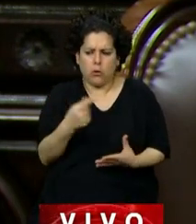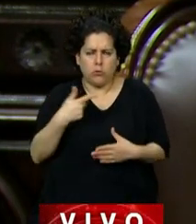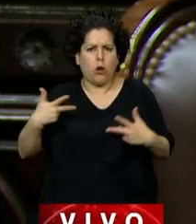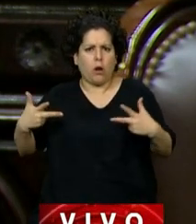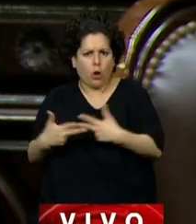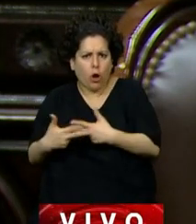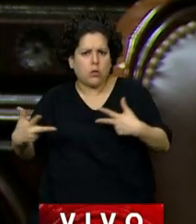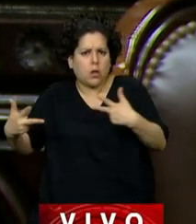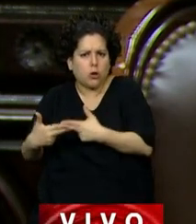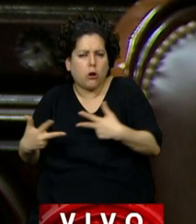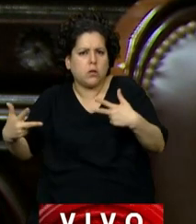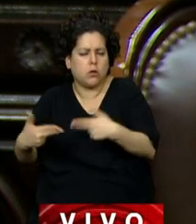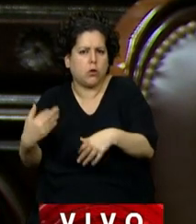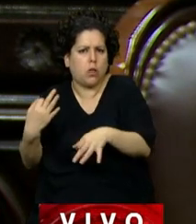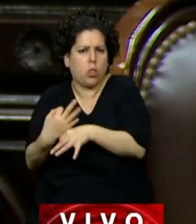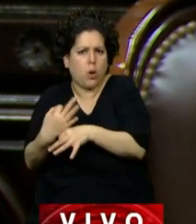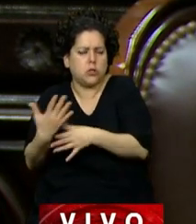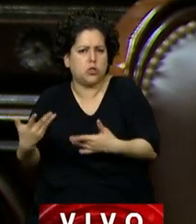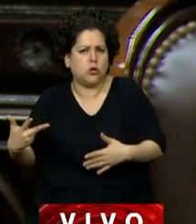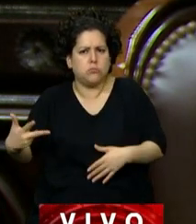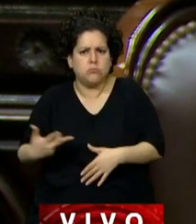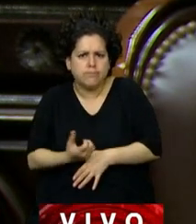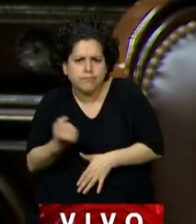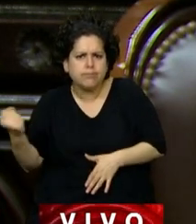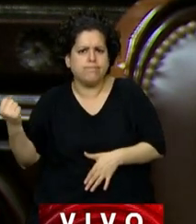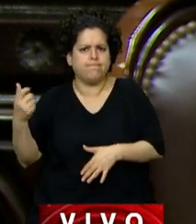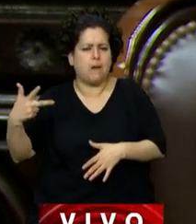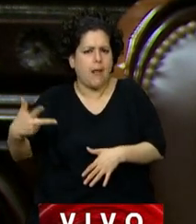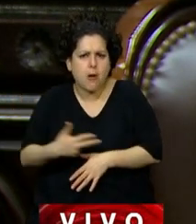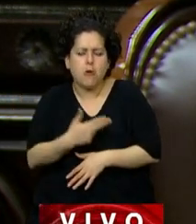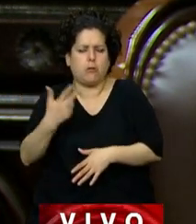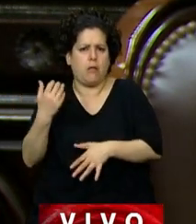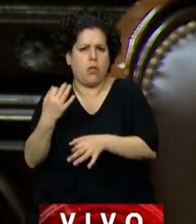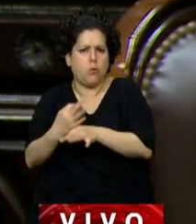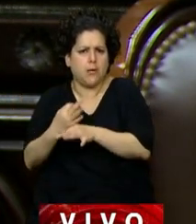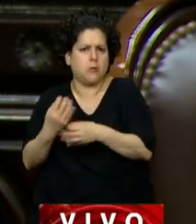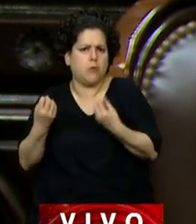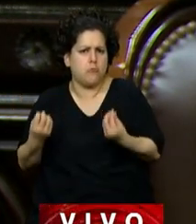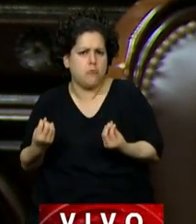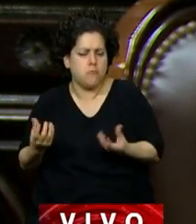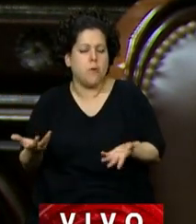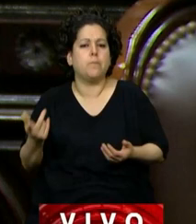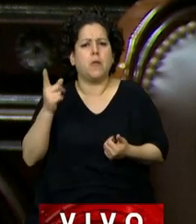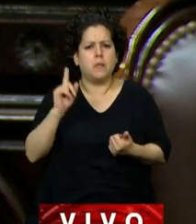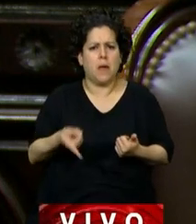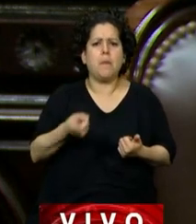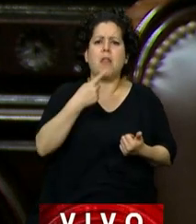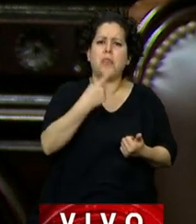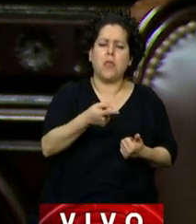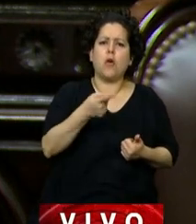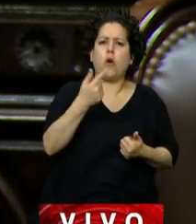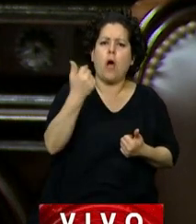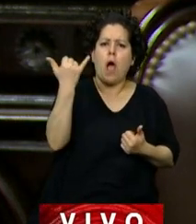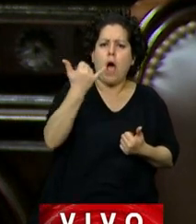¿Qué futuro podemos llegar a tener sin educación? Este diputado luego siguió enumerando algunas obras que había hecho este